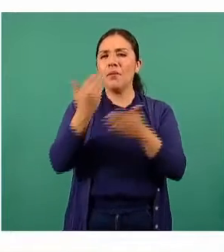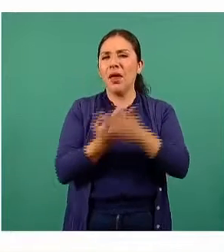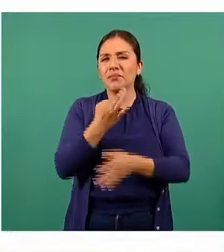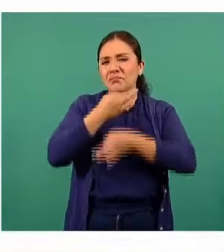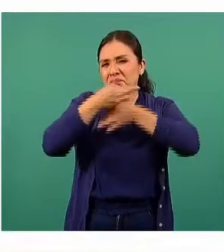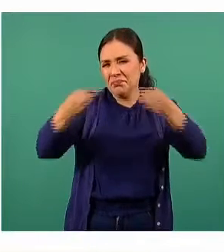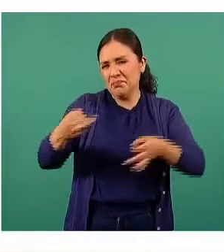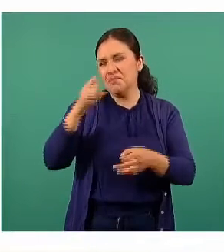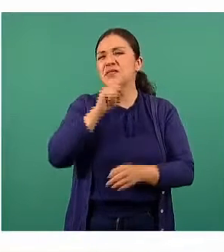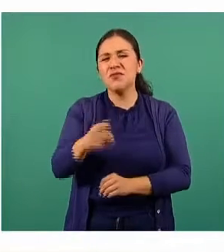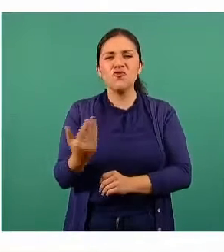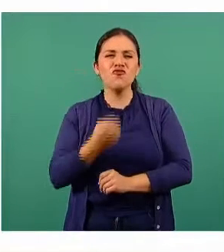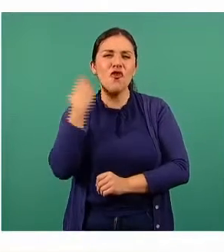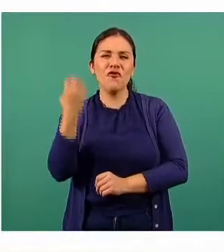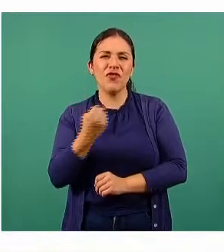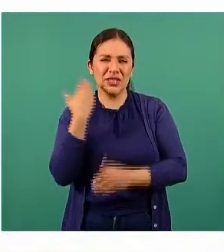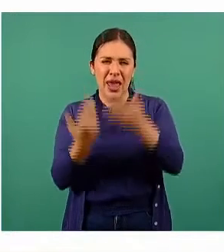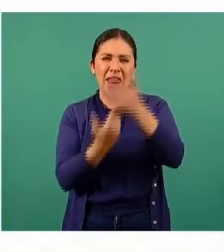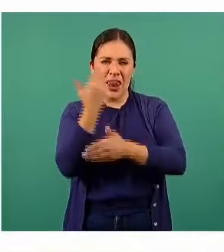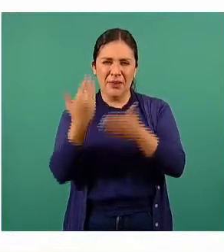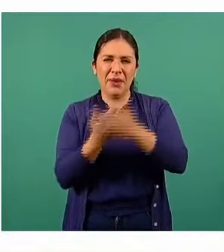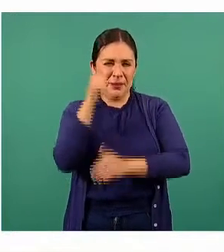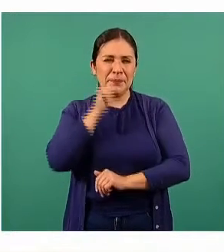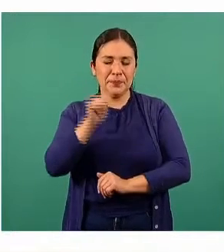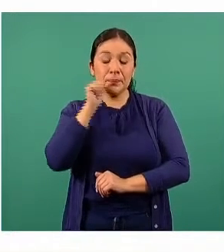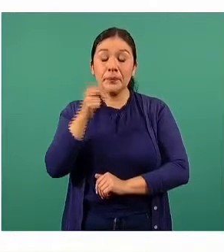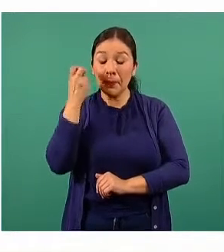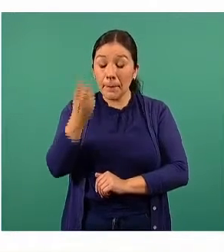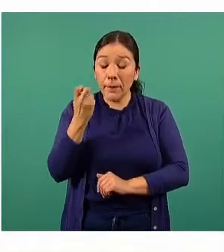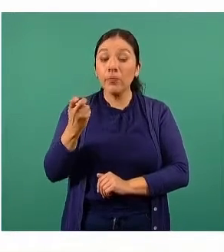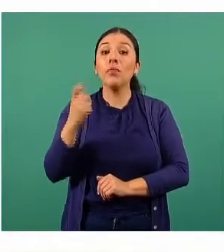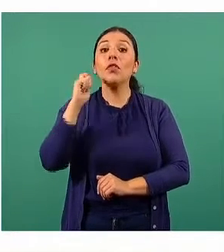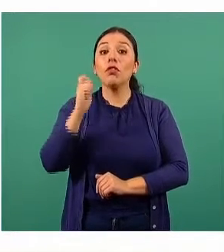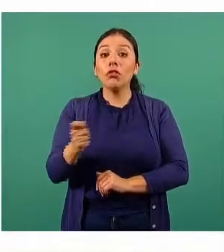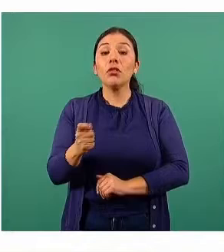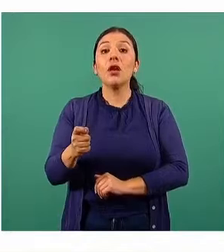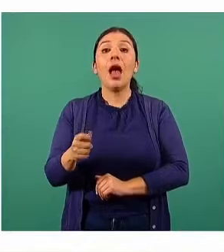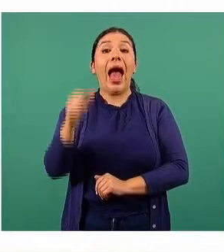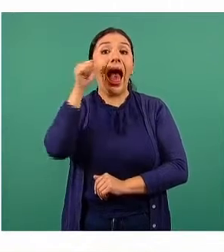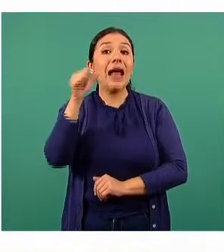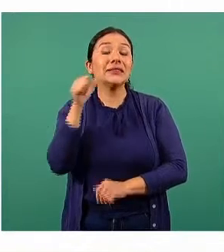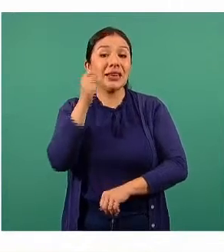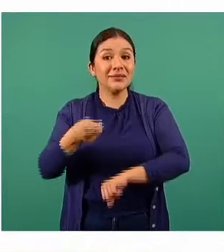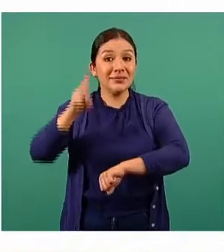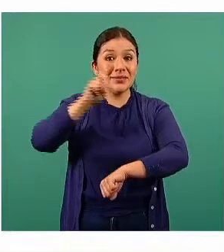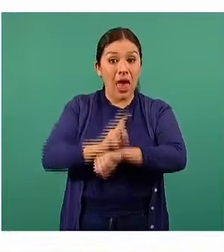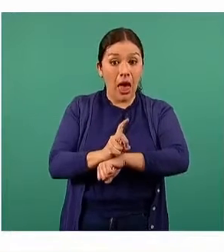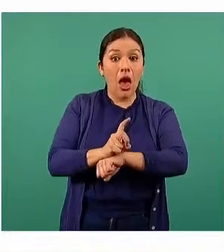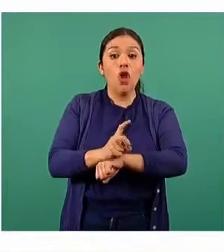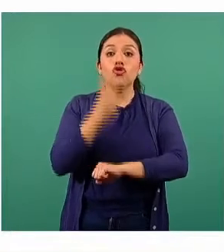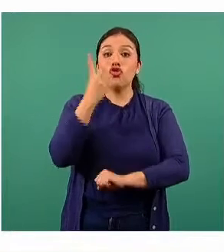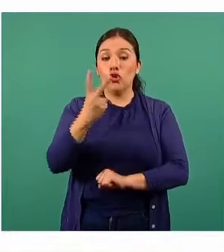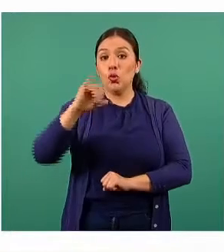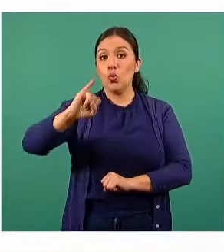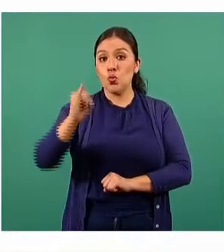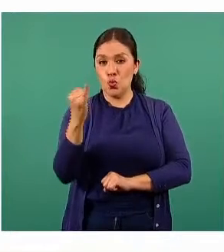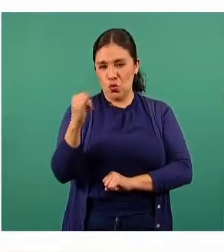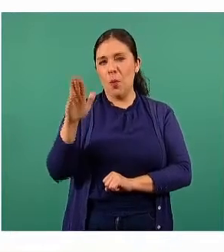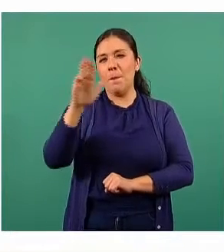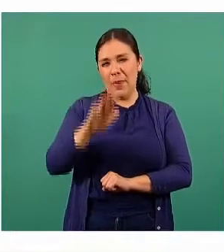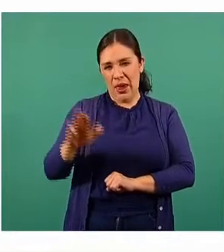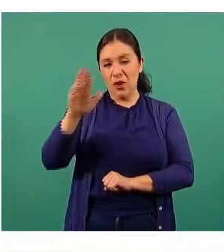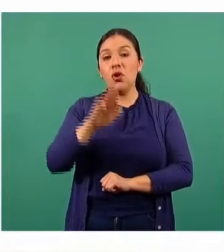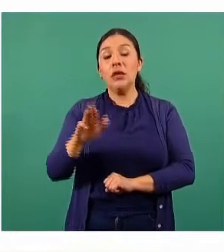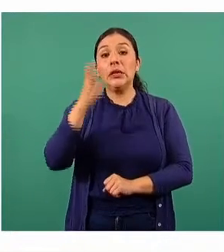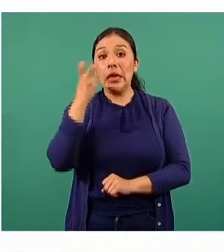en la conferencia de prensa de presidencia, que el día de ayer, 2 de junio, miércoles 2 de